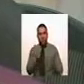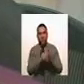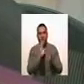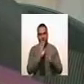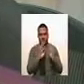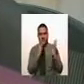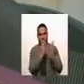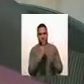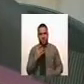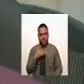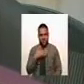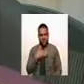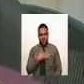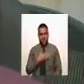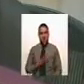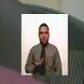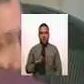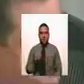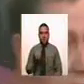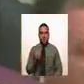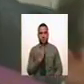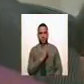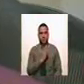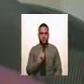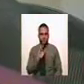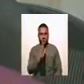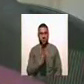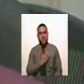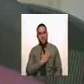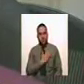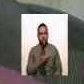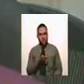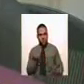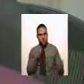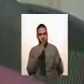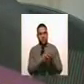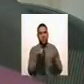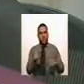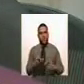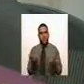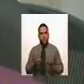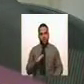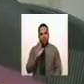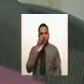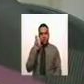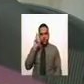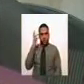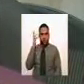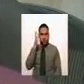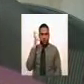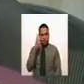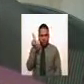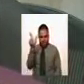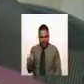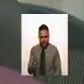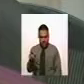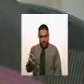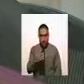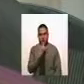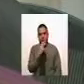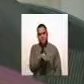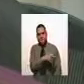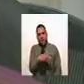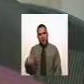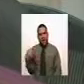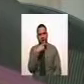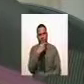Guardia Venezolana, esta vez a Tibú Norte de Santander, donde resultó un compatriota herido de bala